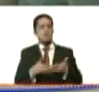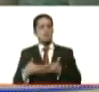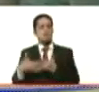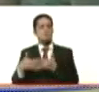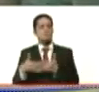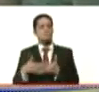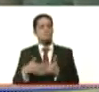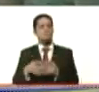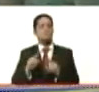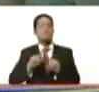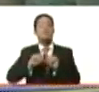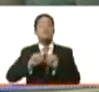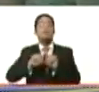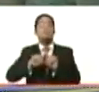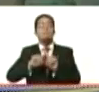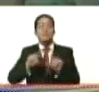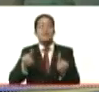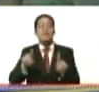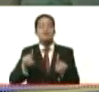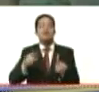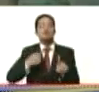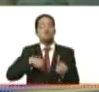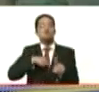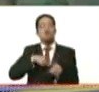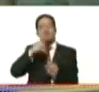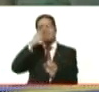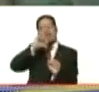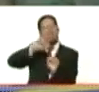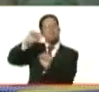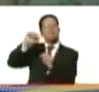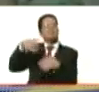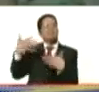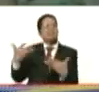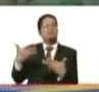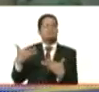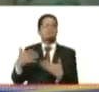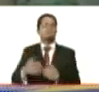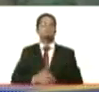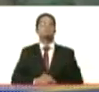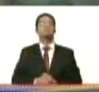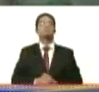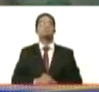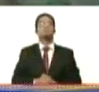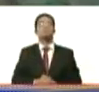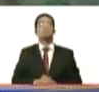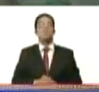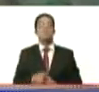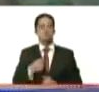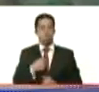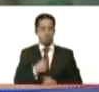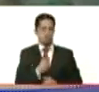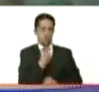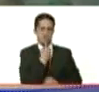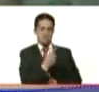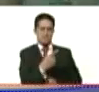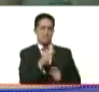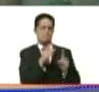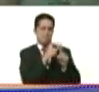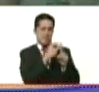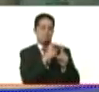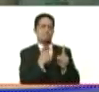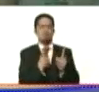Pero no solo defendernos, para remontar la cuesta y llevar adelante todo. Yo en estos días dije una frase y la